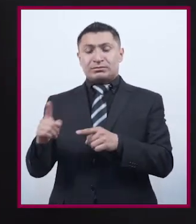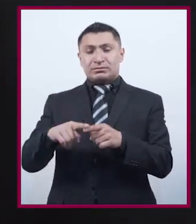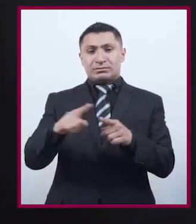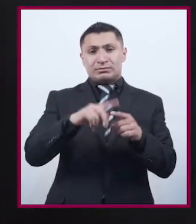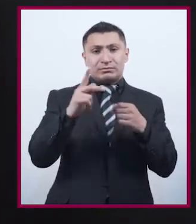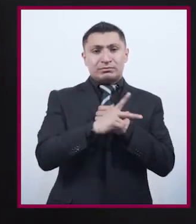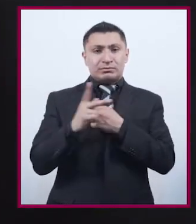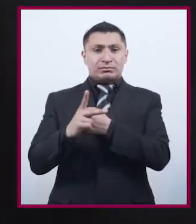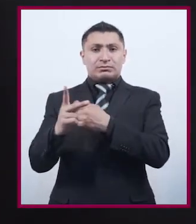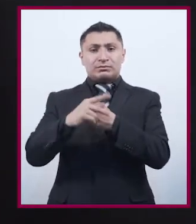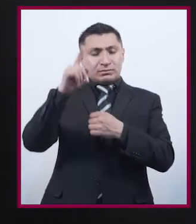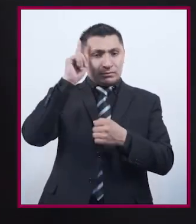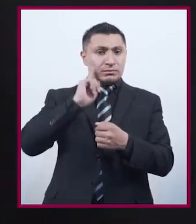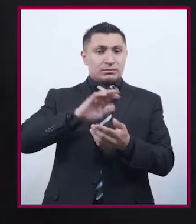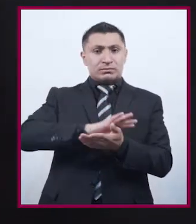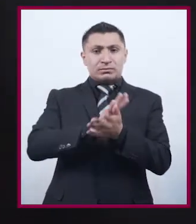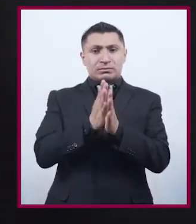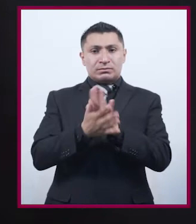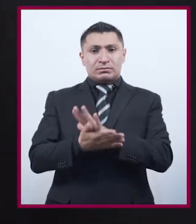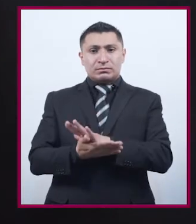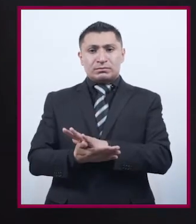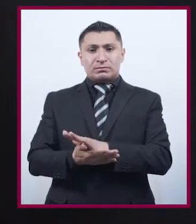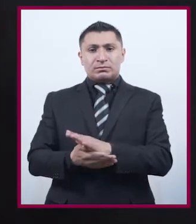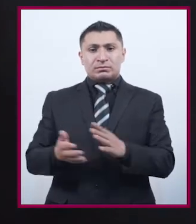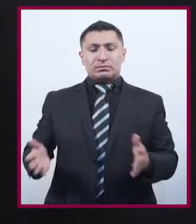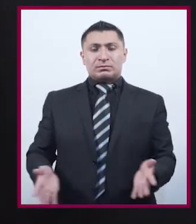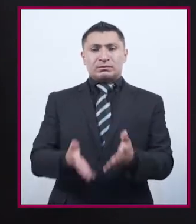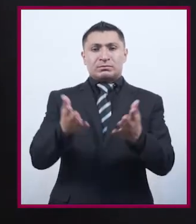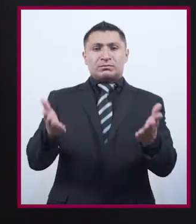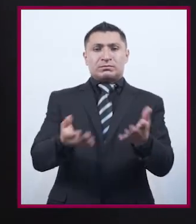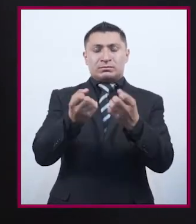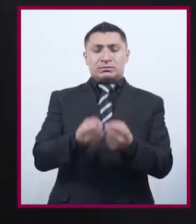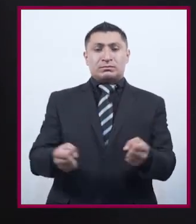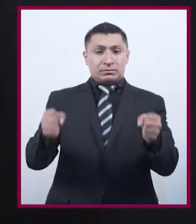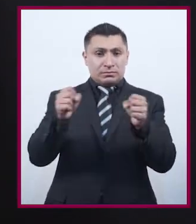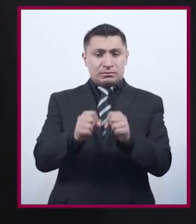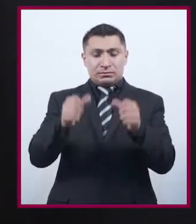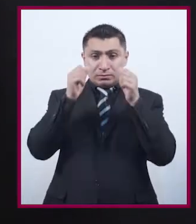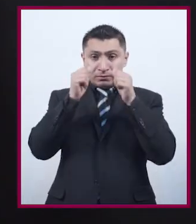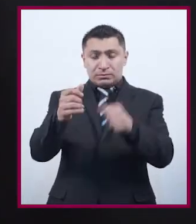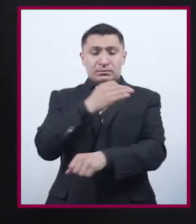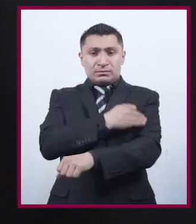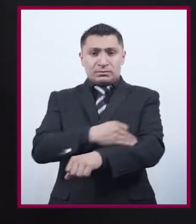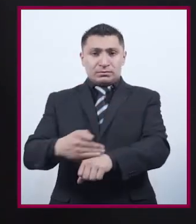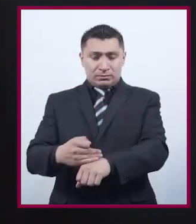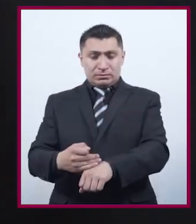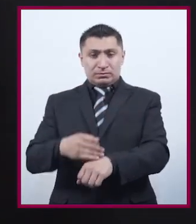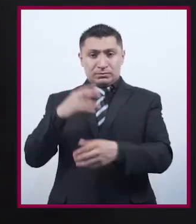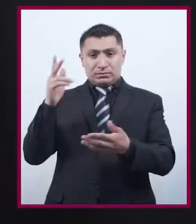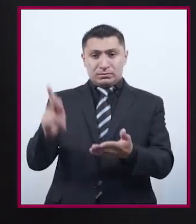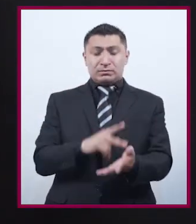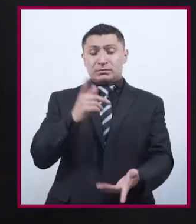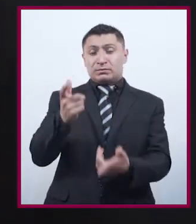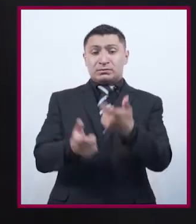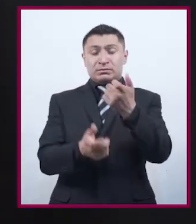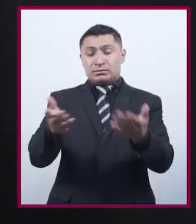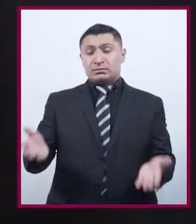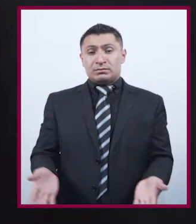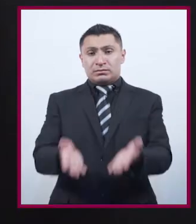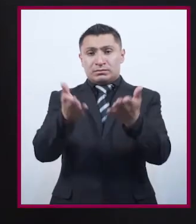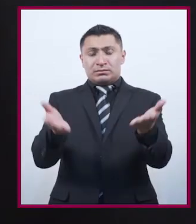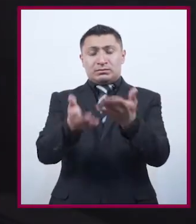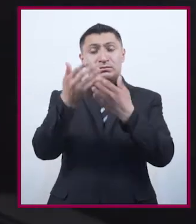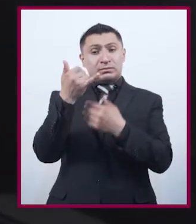Literalmente, en diferentes países, las mujeres se convirtieron en el motor de la sociedad. Atendían a sus familias, reactivaban